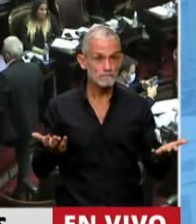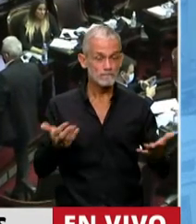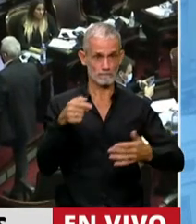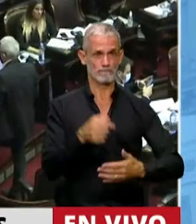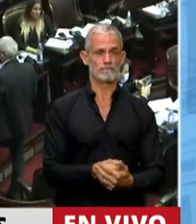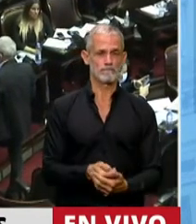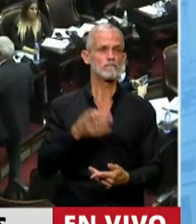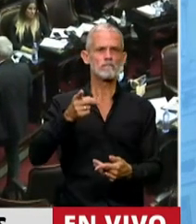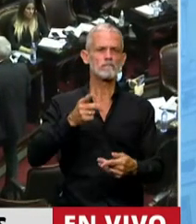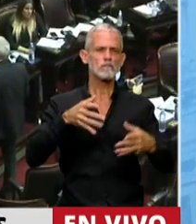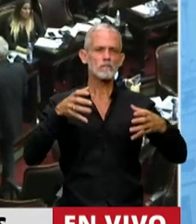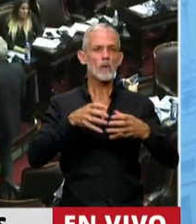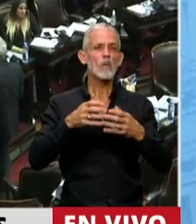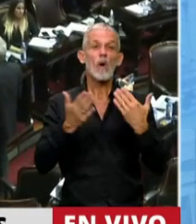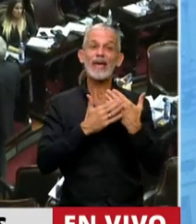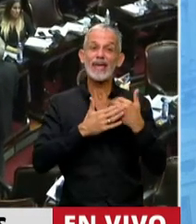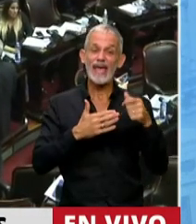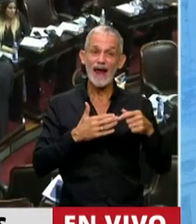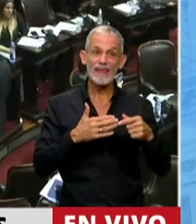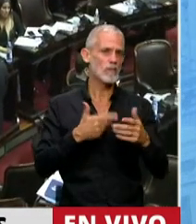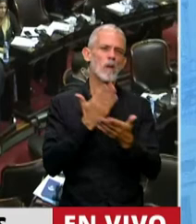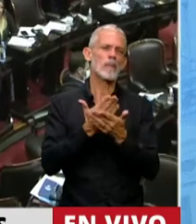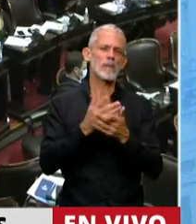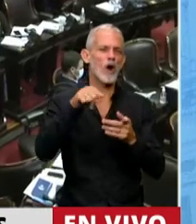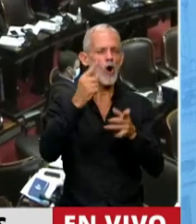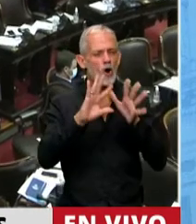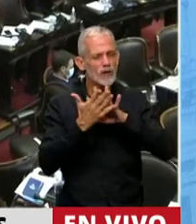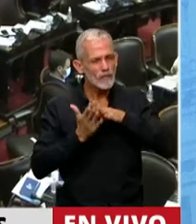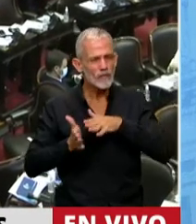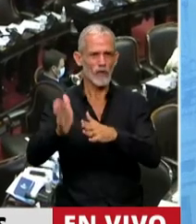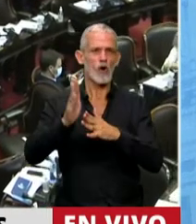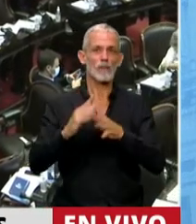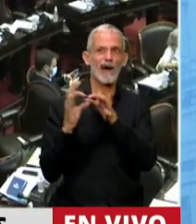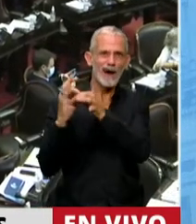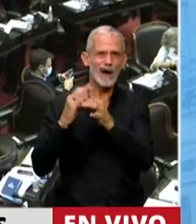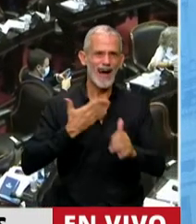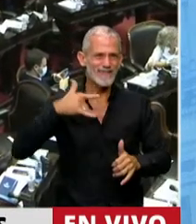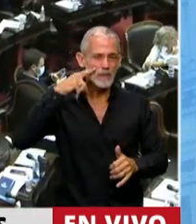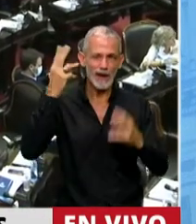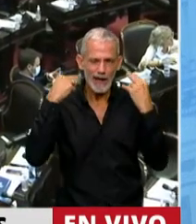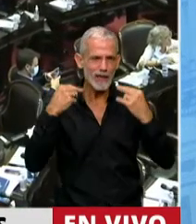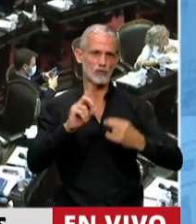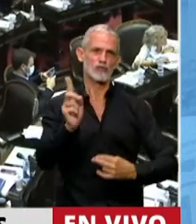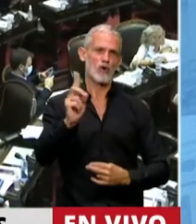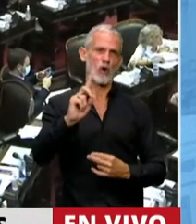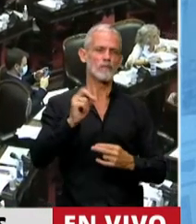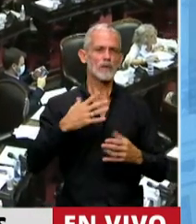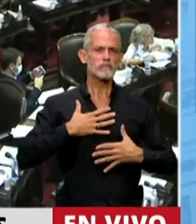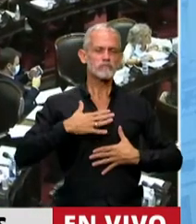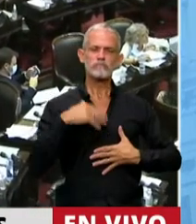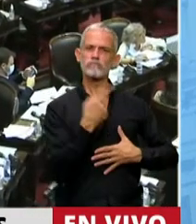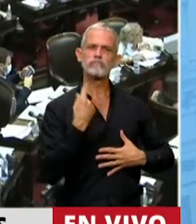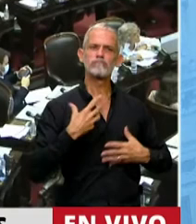Entonces, el Frente de Izquierda propone otro camino, no de la dependencia, no del sometimiento, sino de la